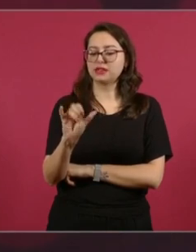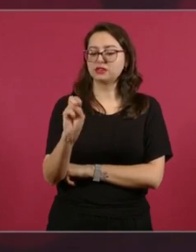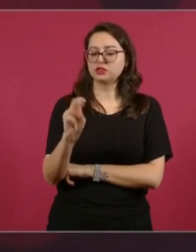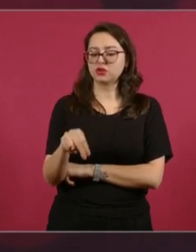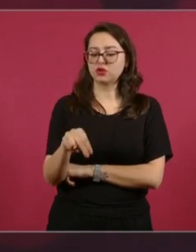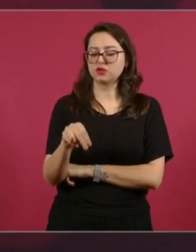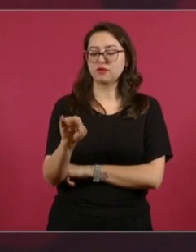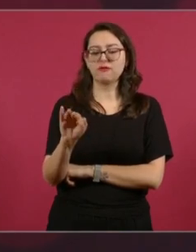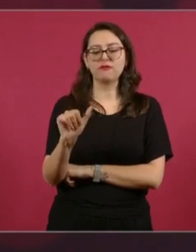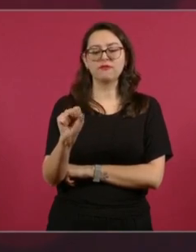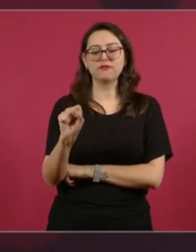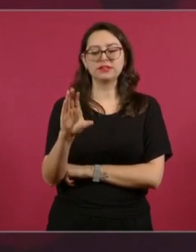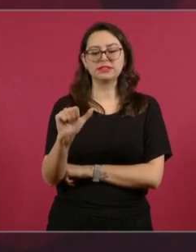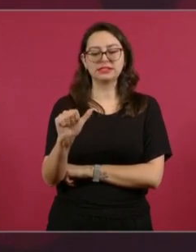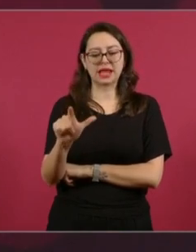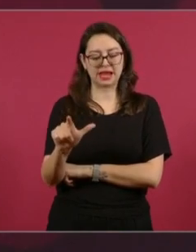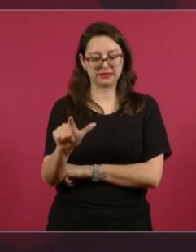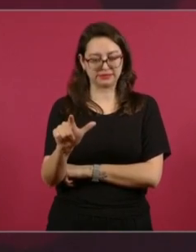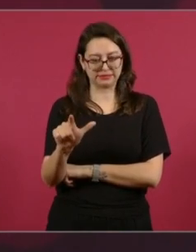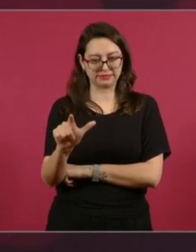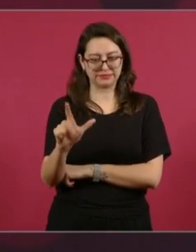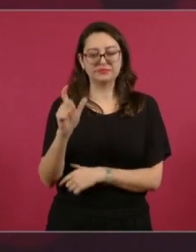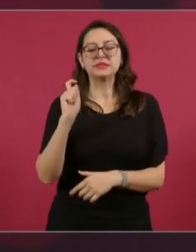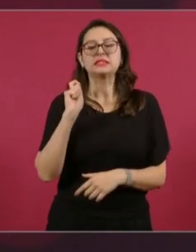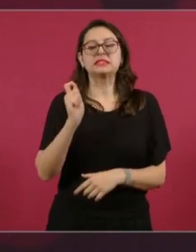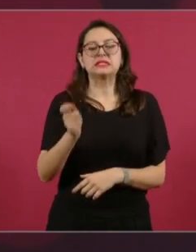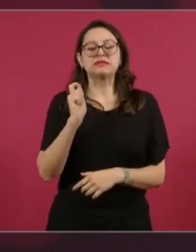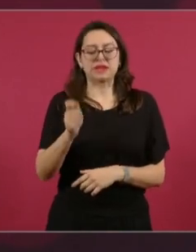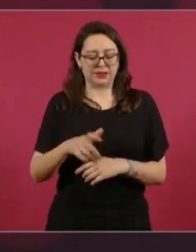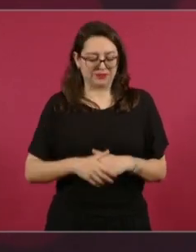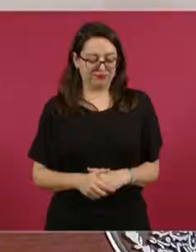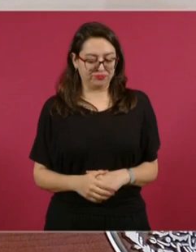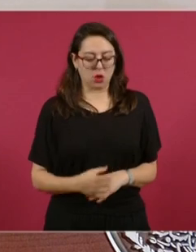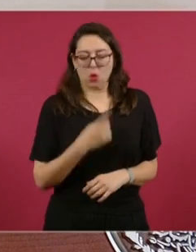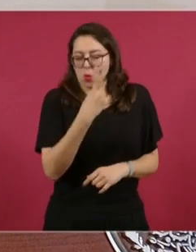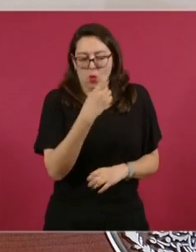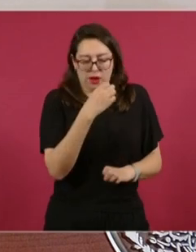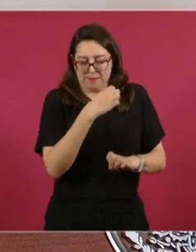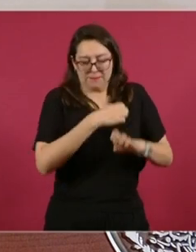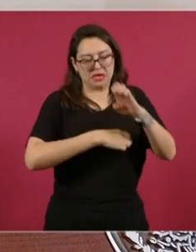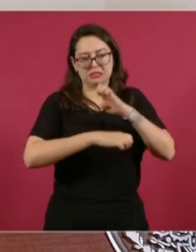que significaba que una empresa, por ejemplo, Oxxo ahora,